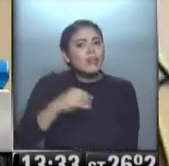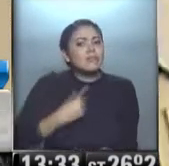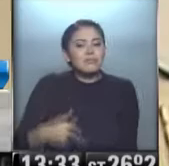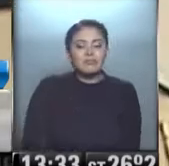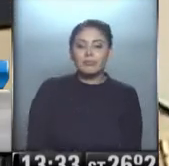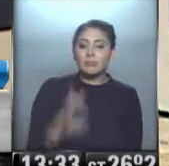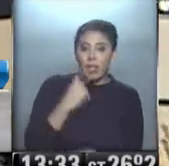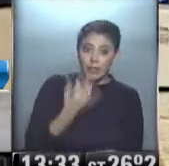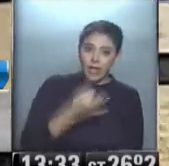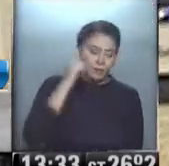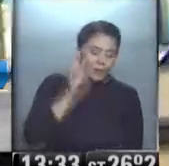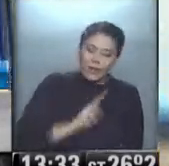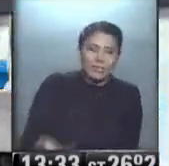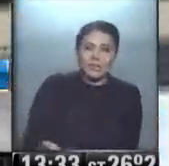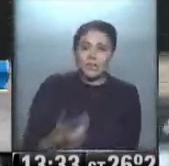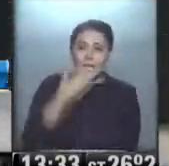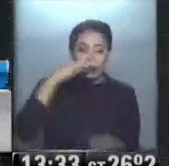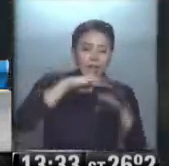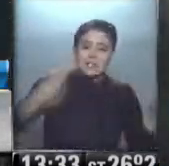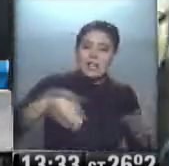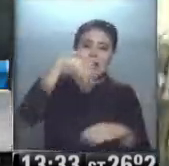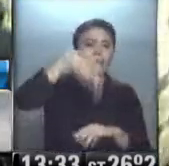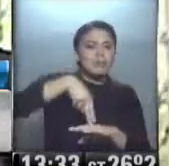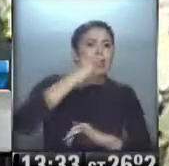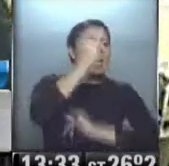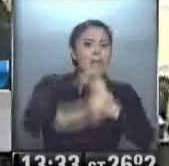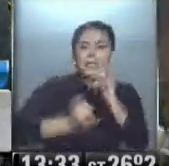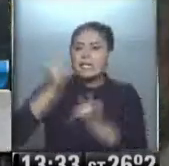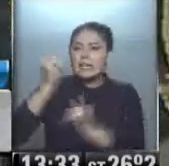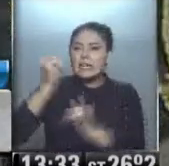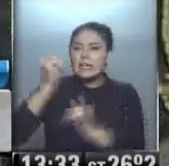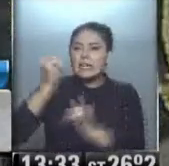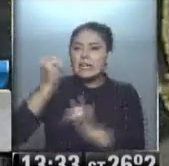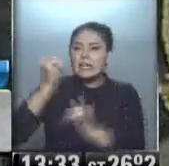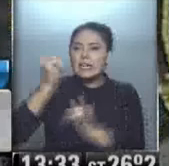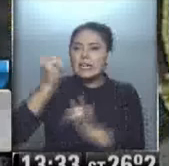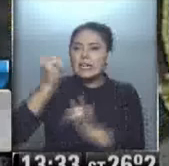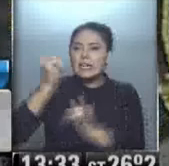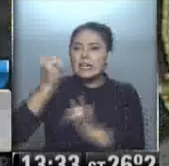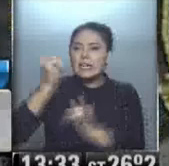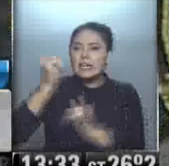realmente increíble el hecho de estar allá en el escenario explicarles a los chicos en realidad